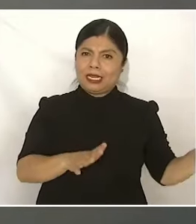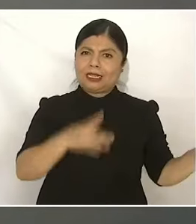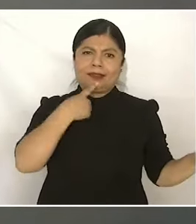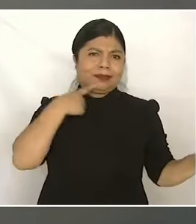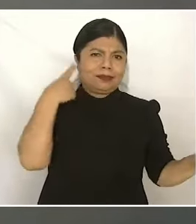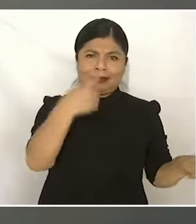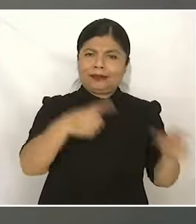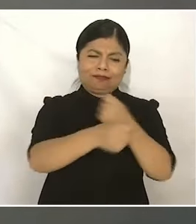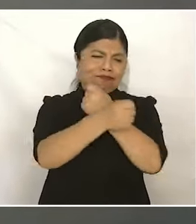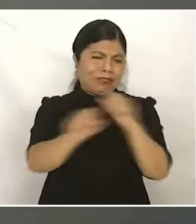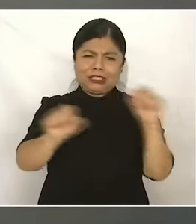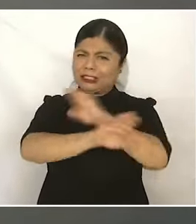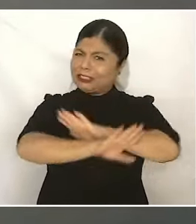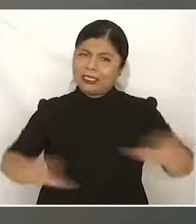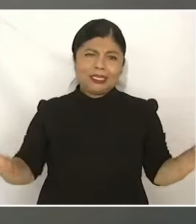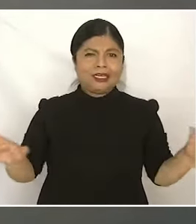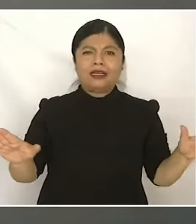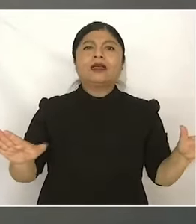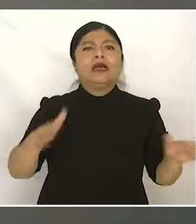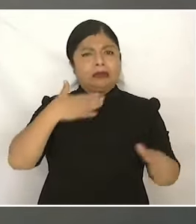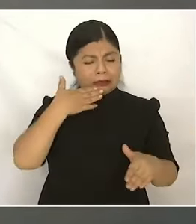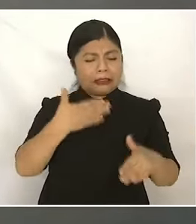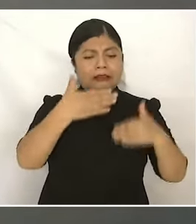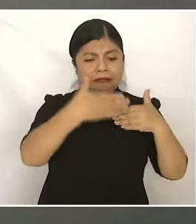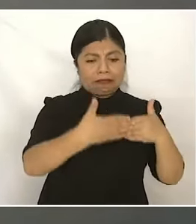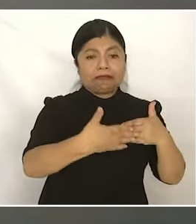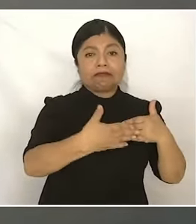en nuestro país hasta